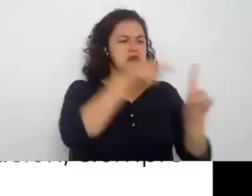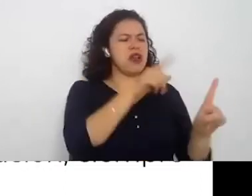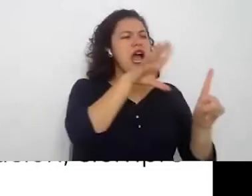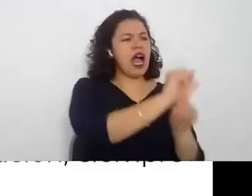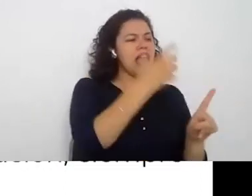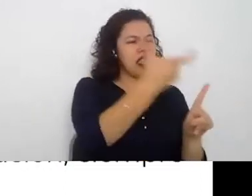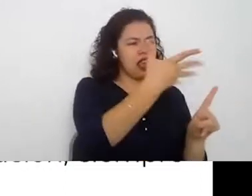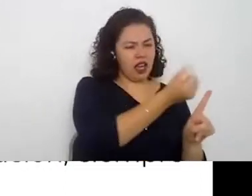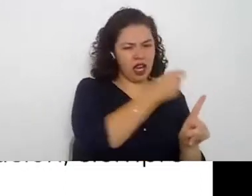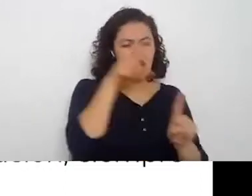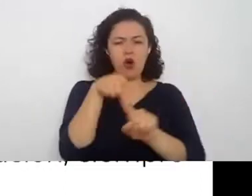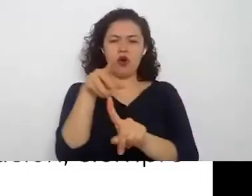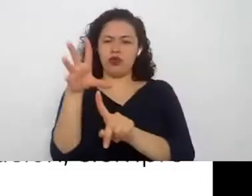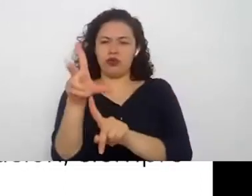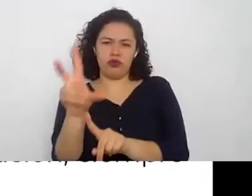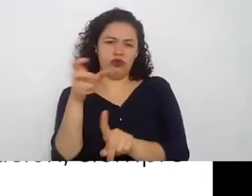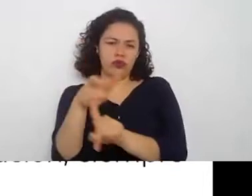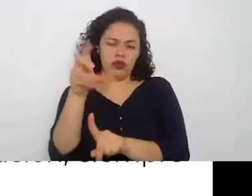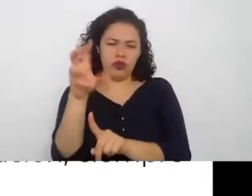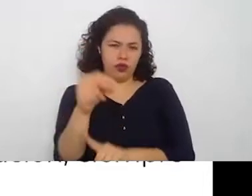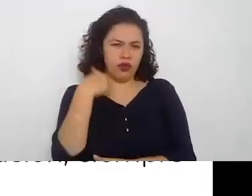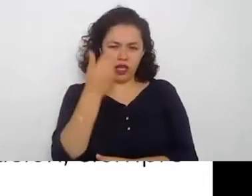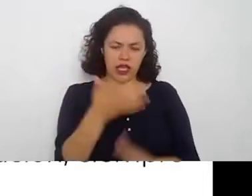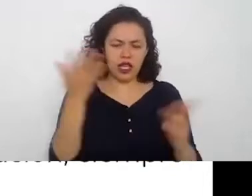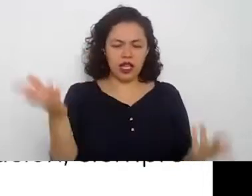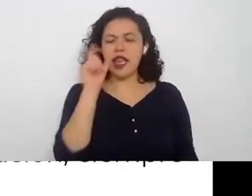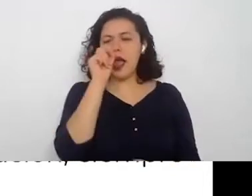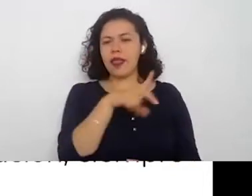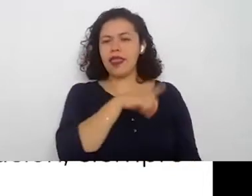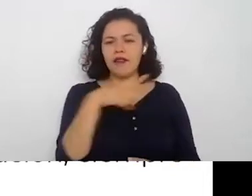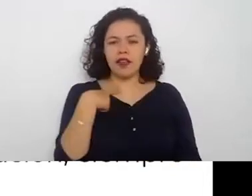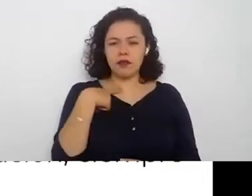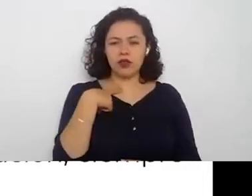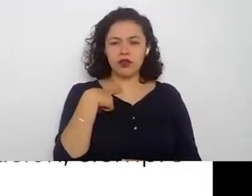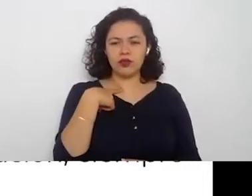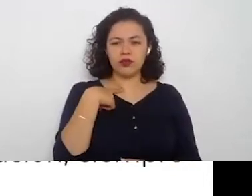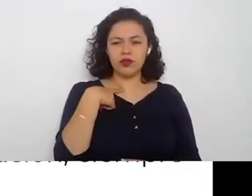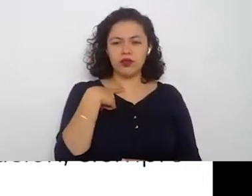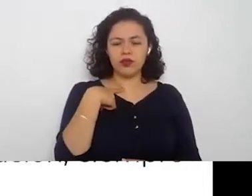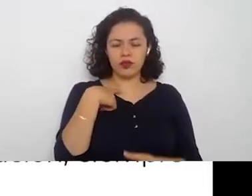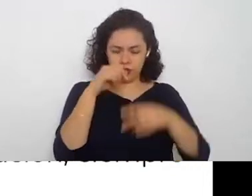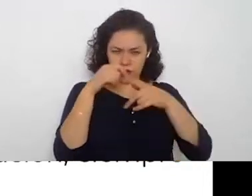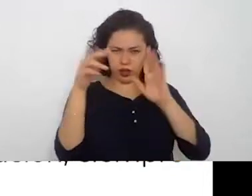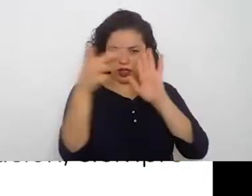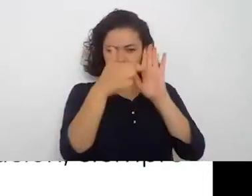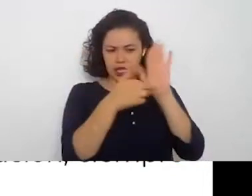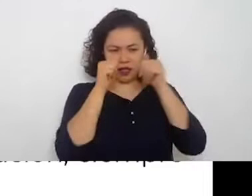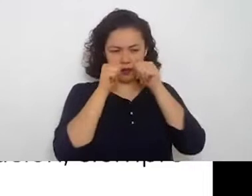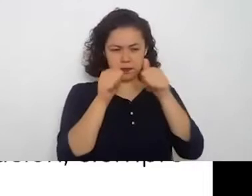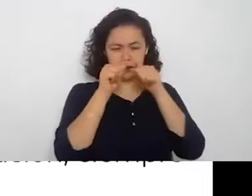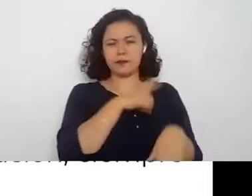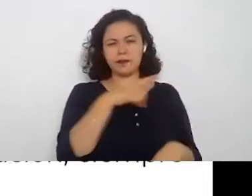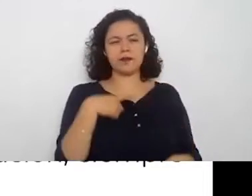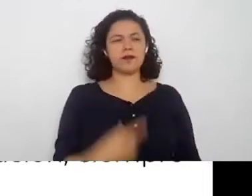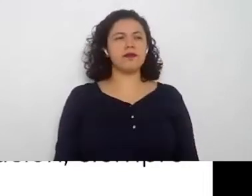personas morales, y también deberemos de estar muy atentos a todas esas regulaciones. De